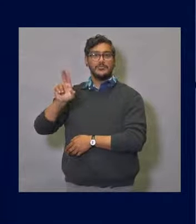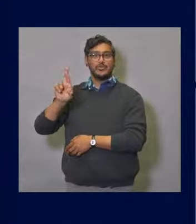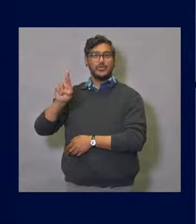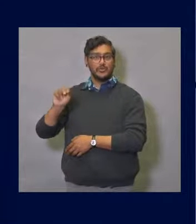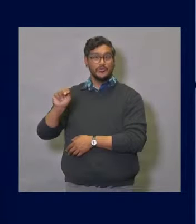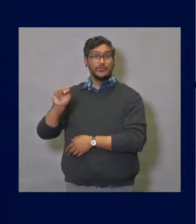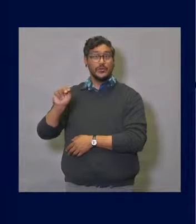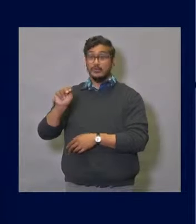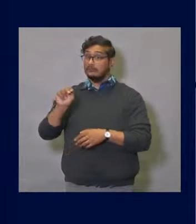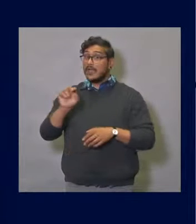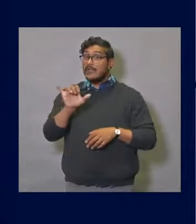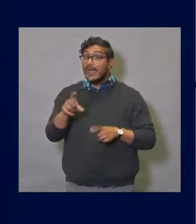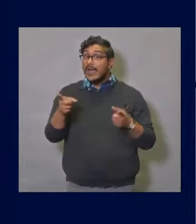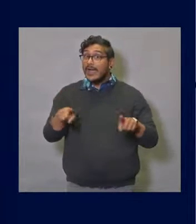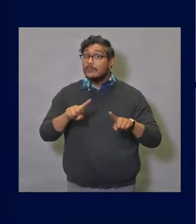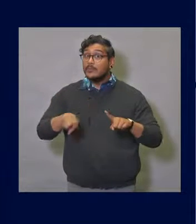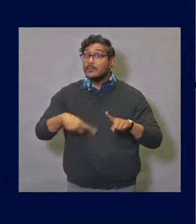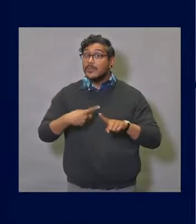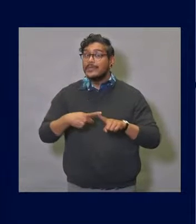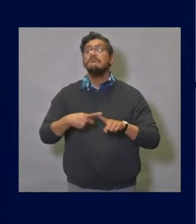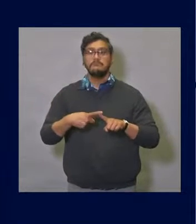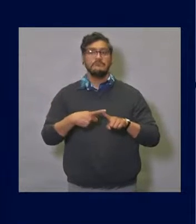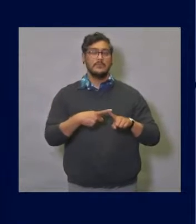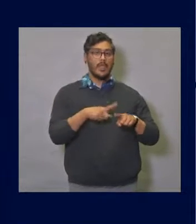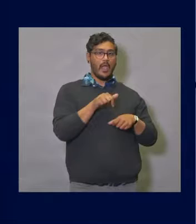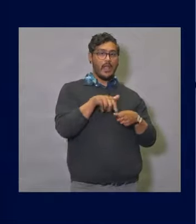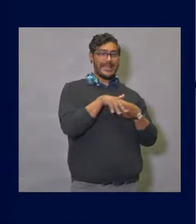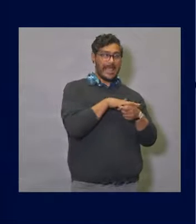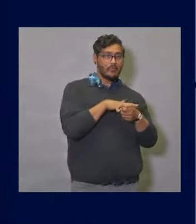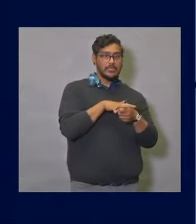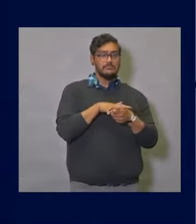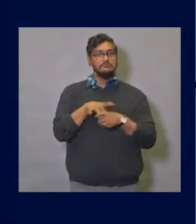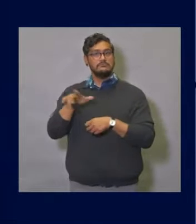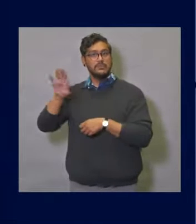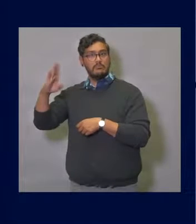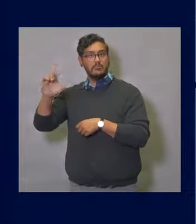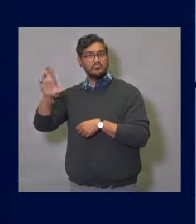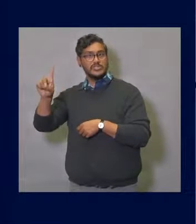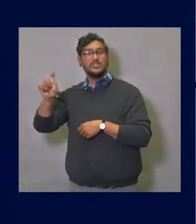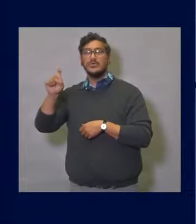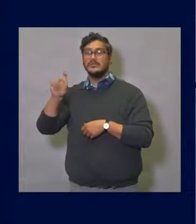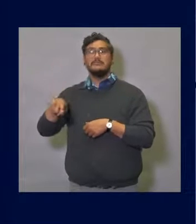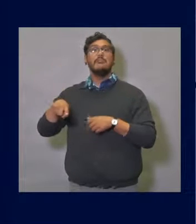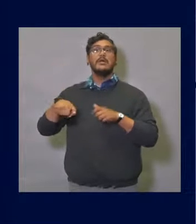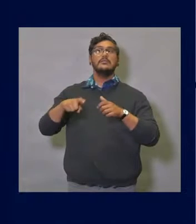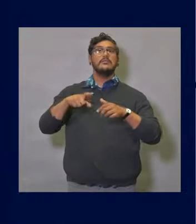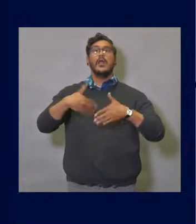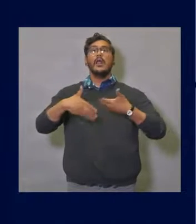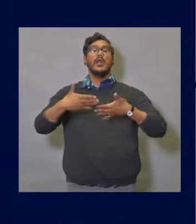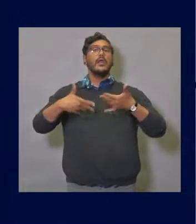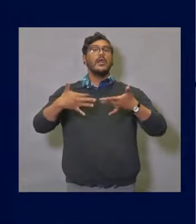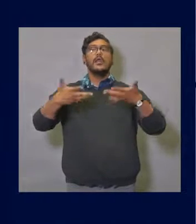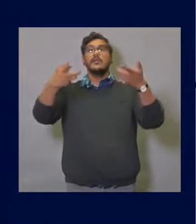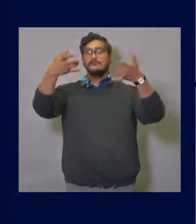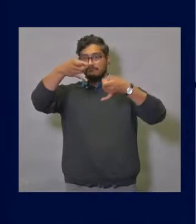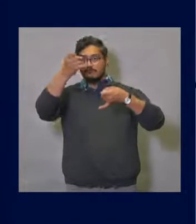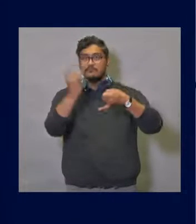estado y Blue Shield realicen modificaciones en MyChurn que ayuden a los proveedores con sus informes de datos.